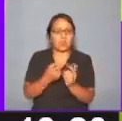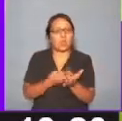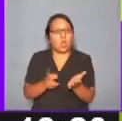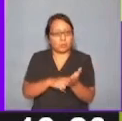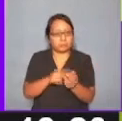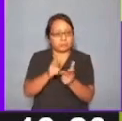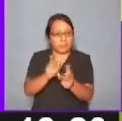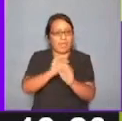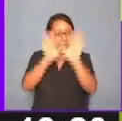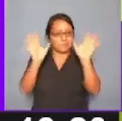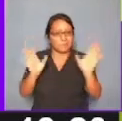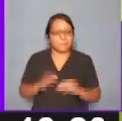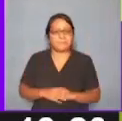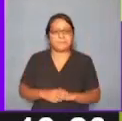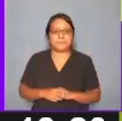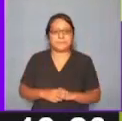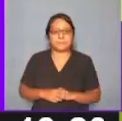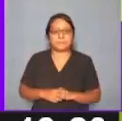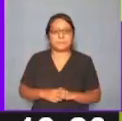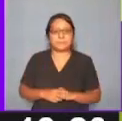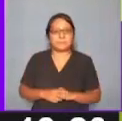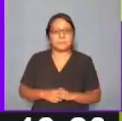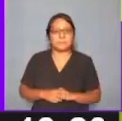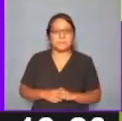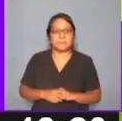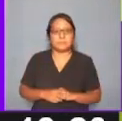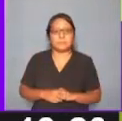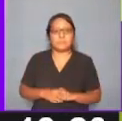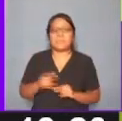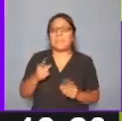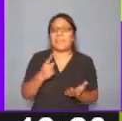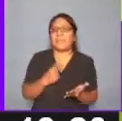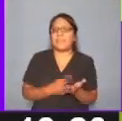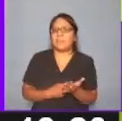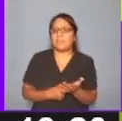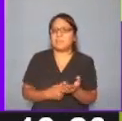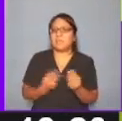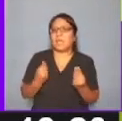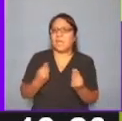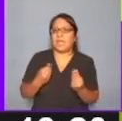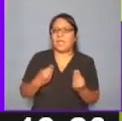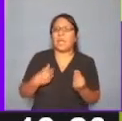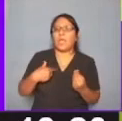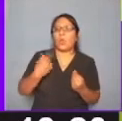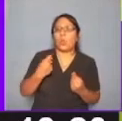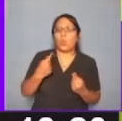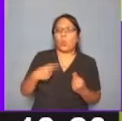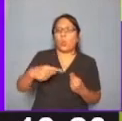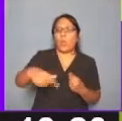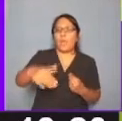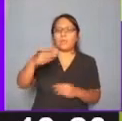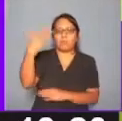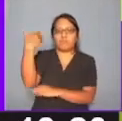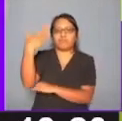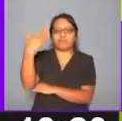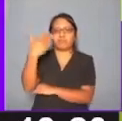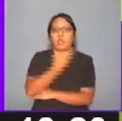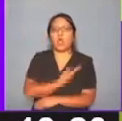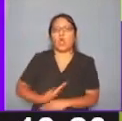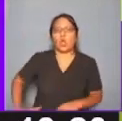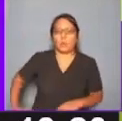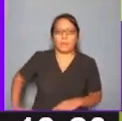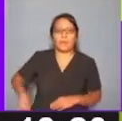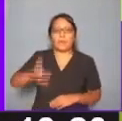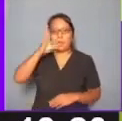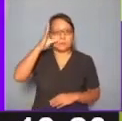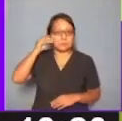esta sesión de lo que fue definir ya el mensaje que va a tener el gobernador de la provincia, Carlos